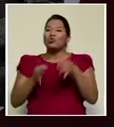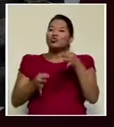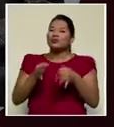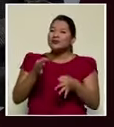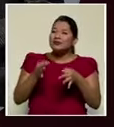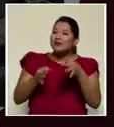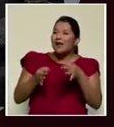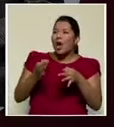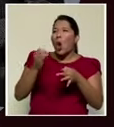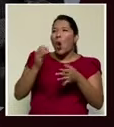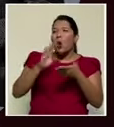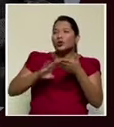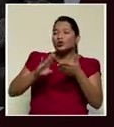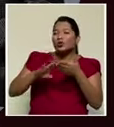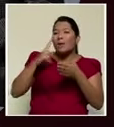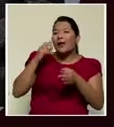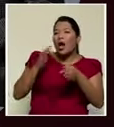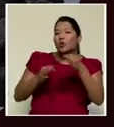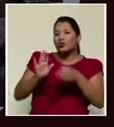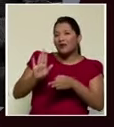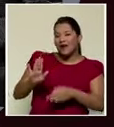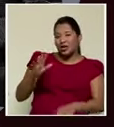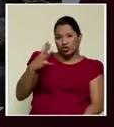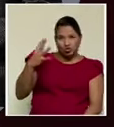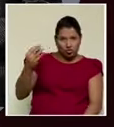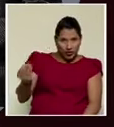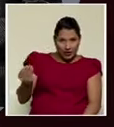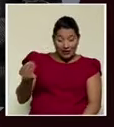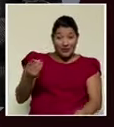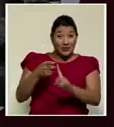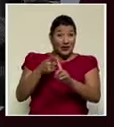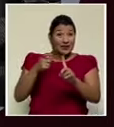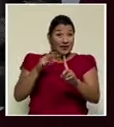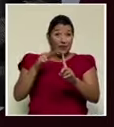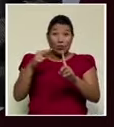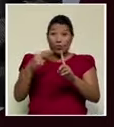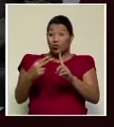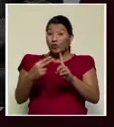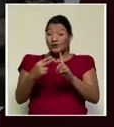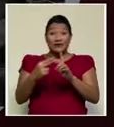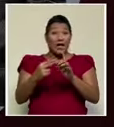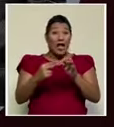lo político no necesariamente, digamos, requería de